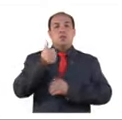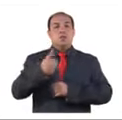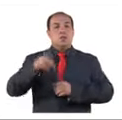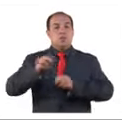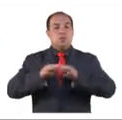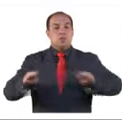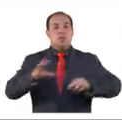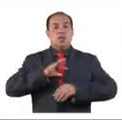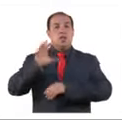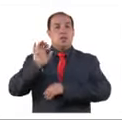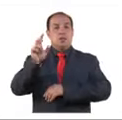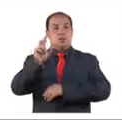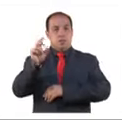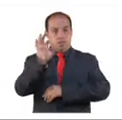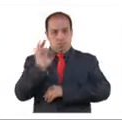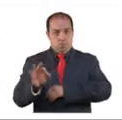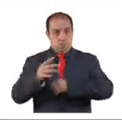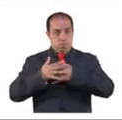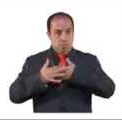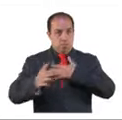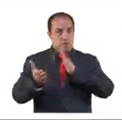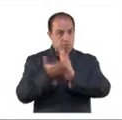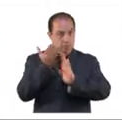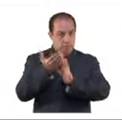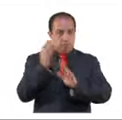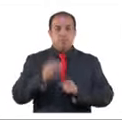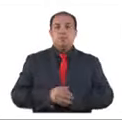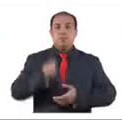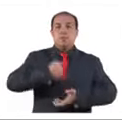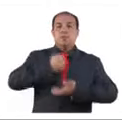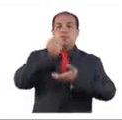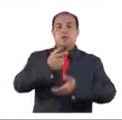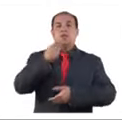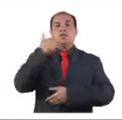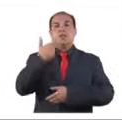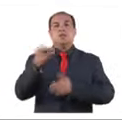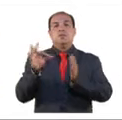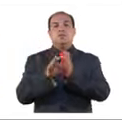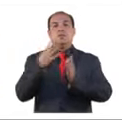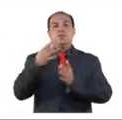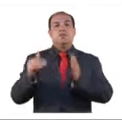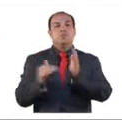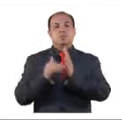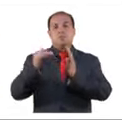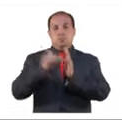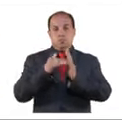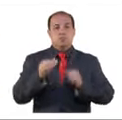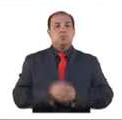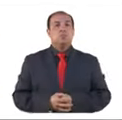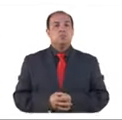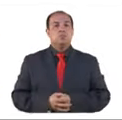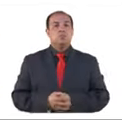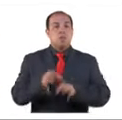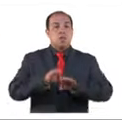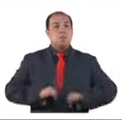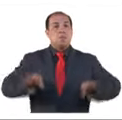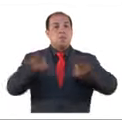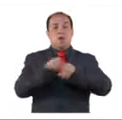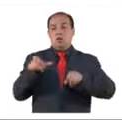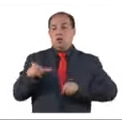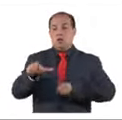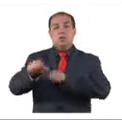30% de avance, una inversión aproximada de 7.4 millones de pesos. Y la virtud de esta ciclovía es que